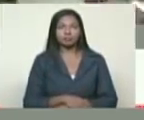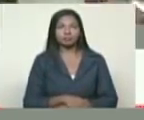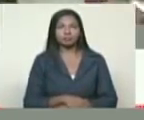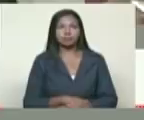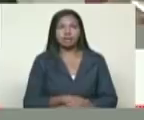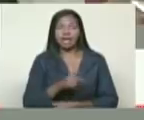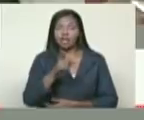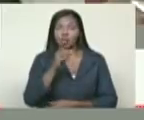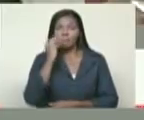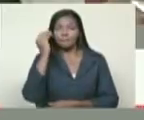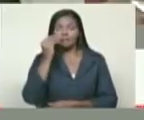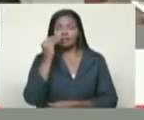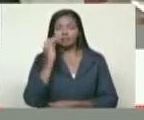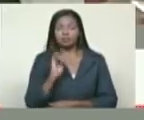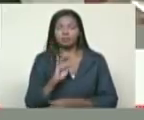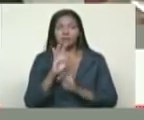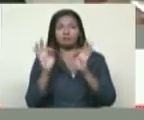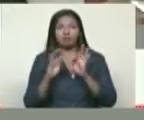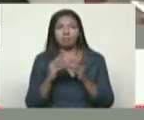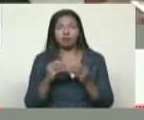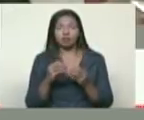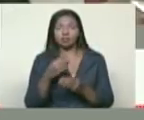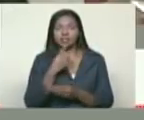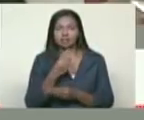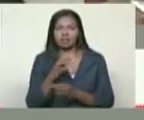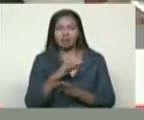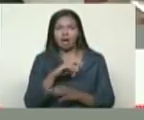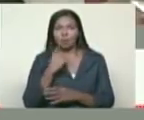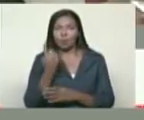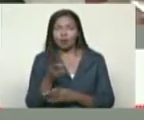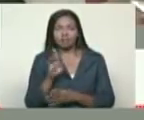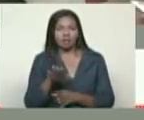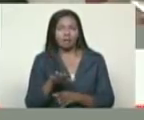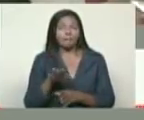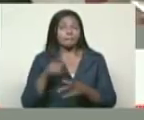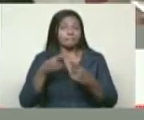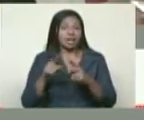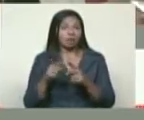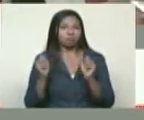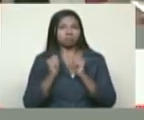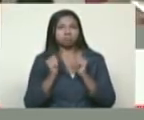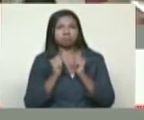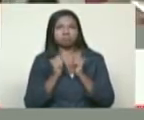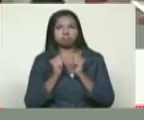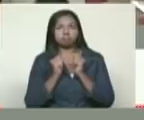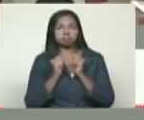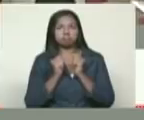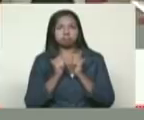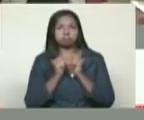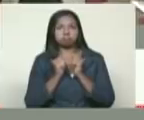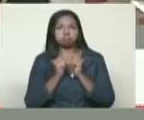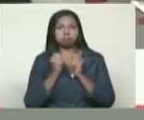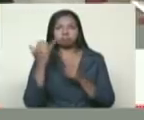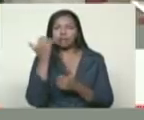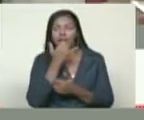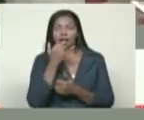prácticamente, yo no diría que muerta, sino en un congelador, porque en cualquier momento